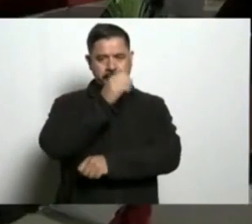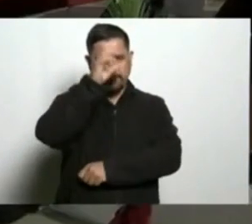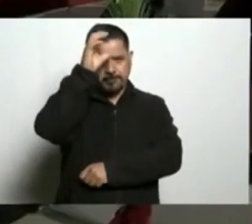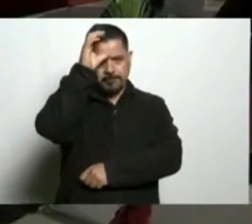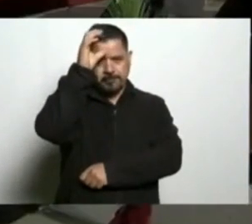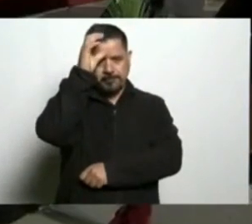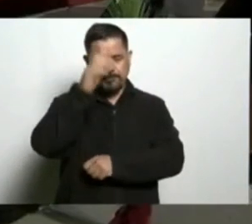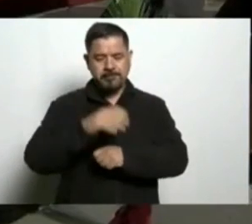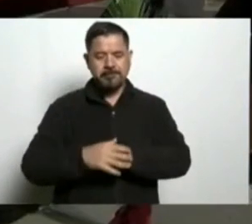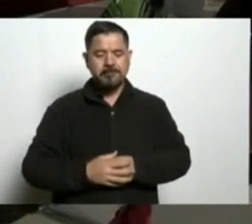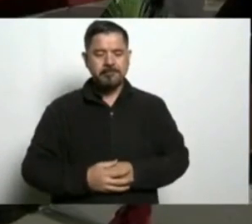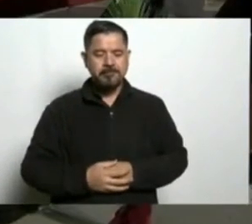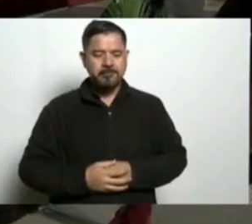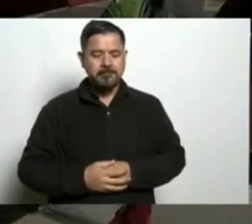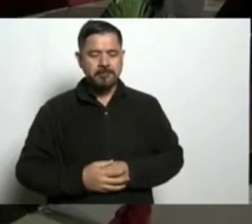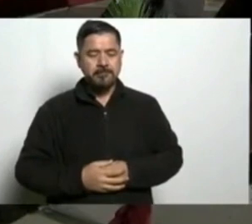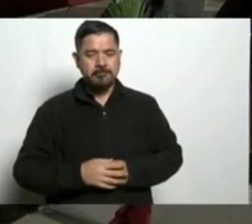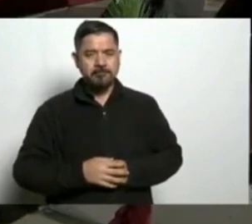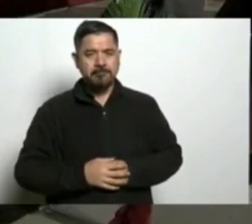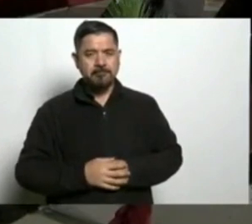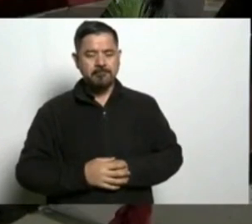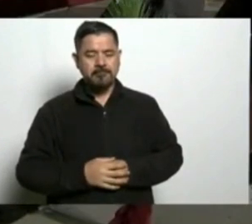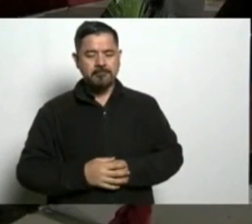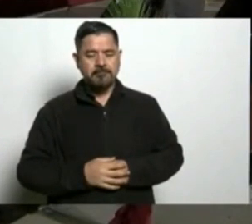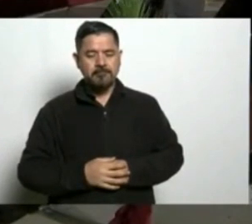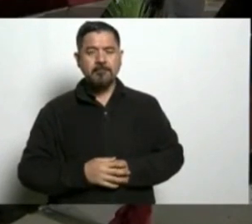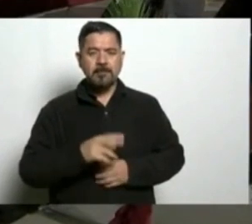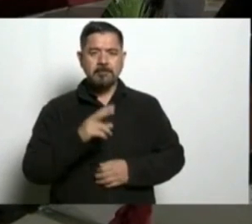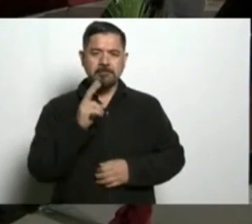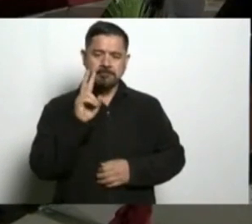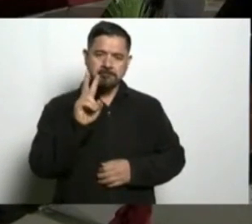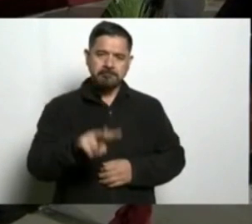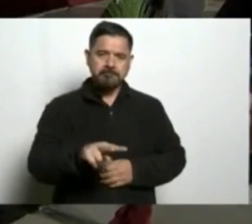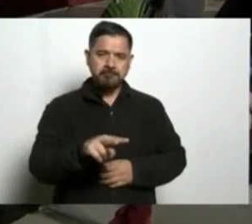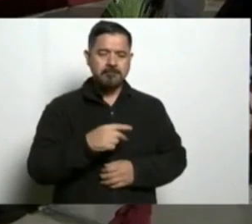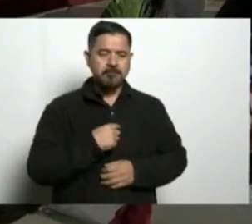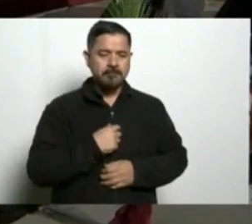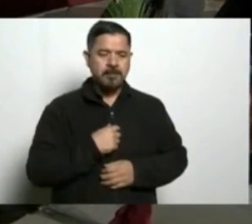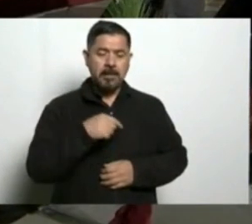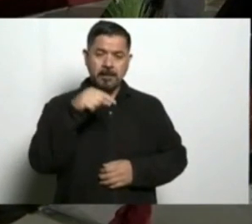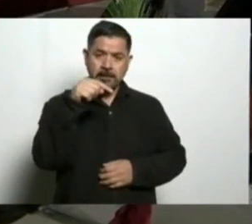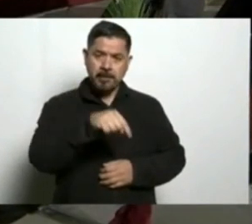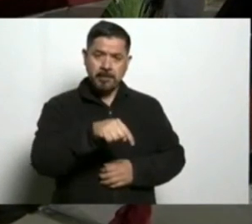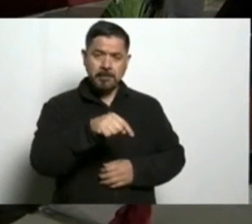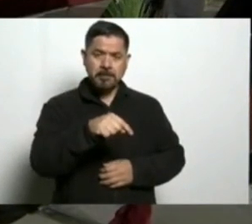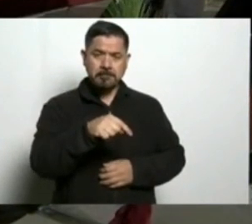es parte del proceso revolucionario